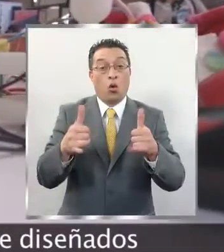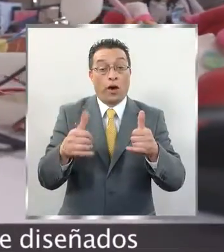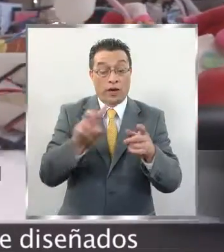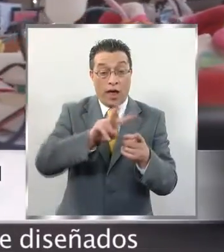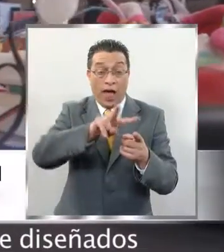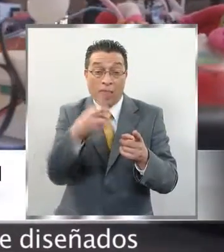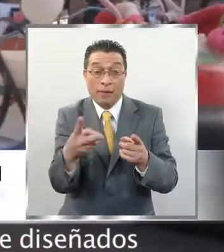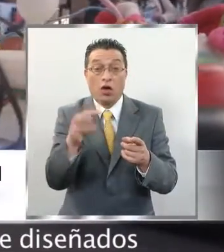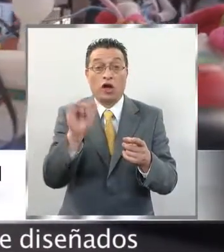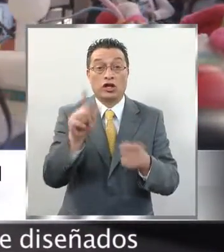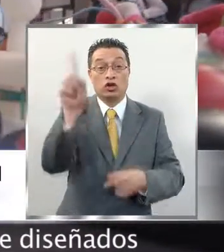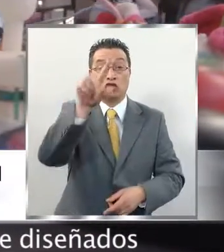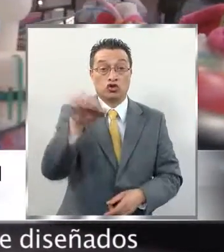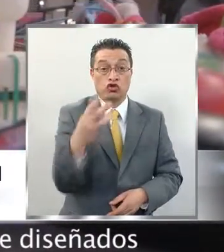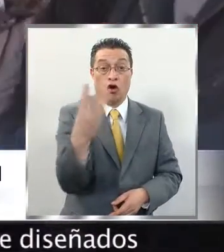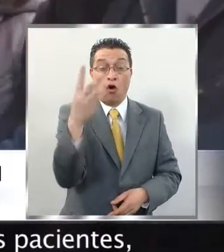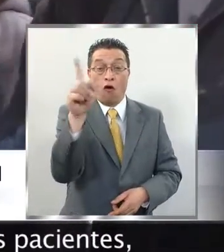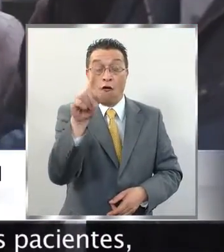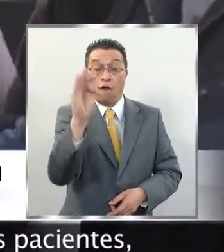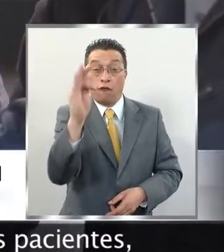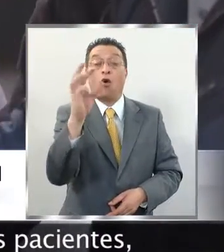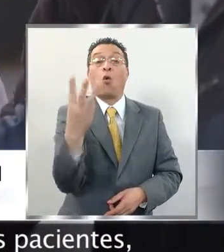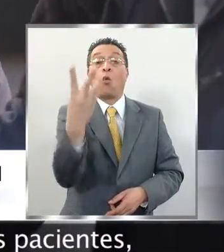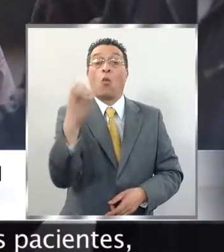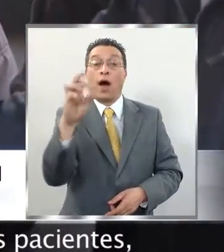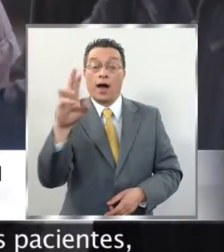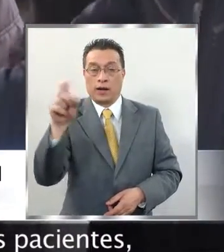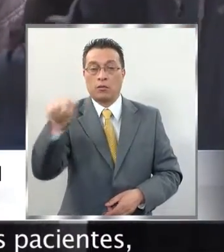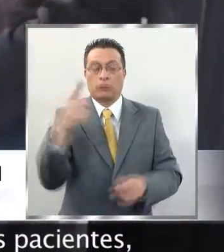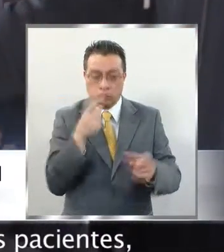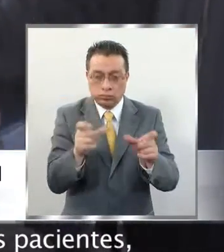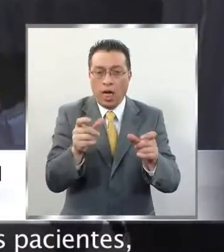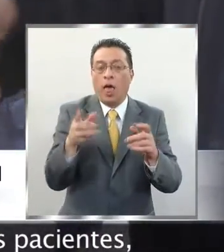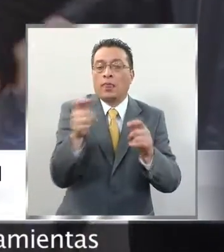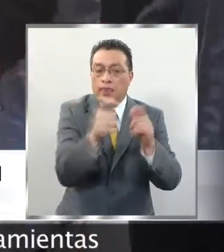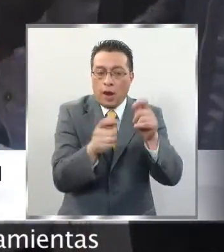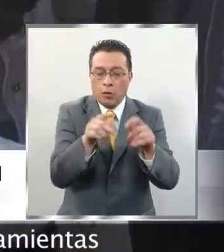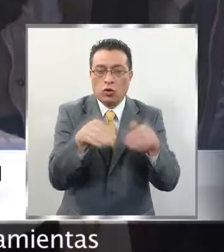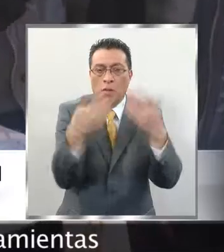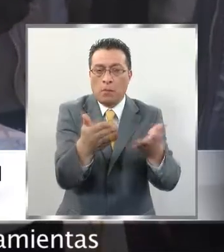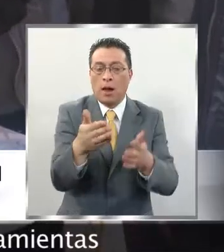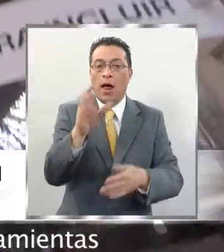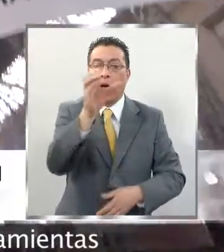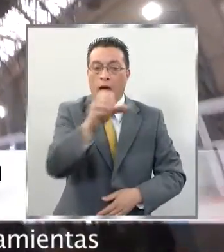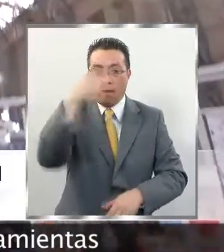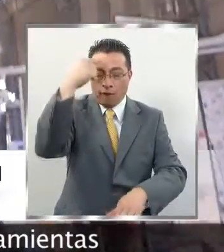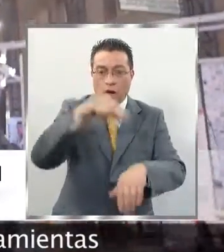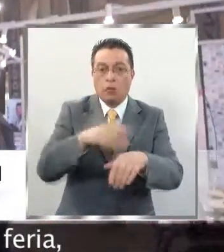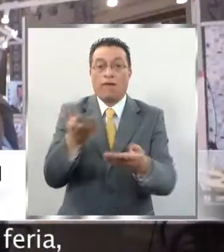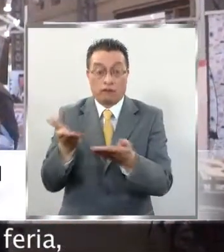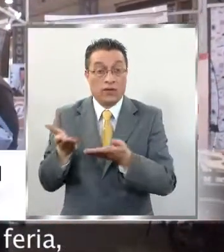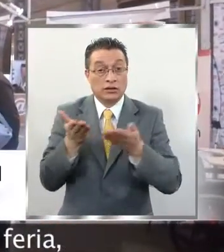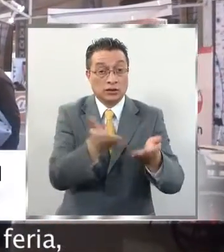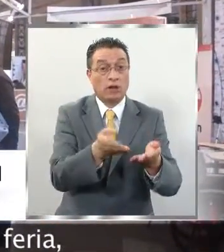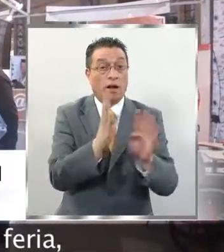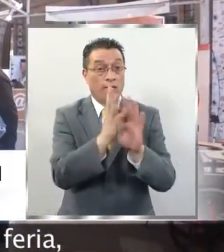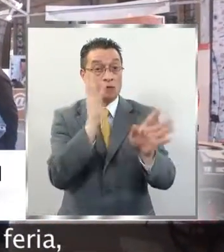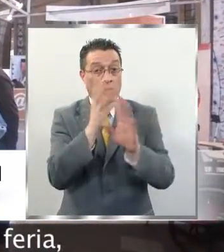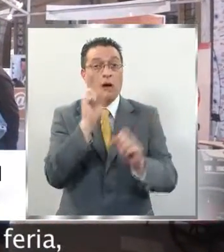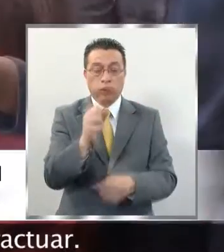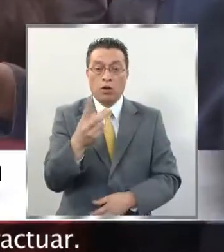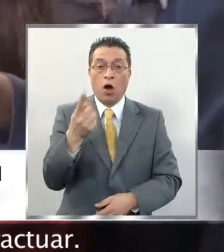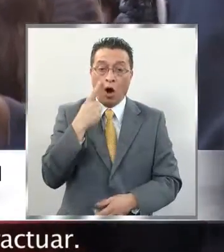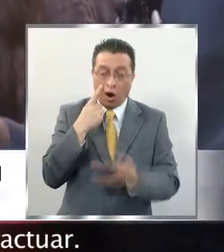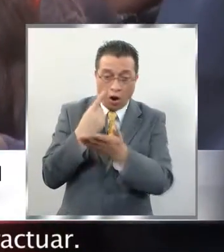Juguetes adaptados y software diseñados para el uso terapéutico de los pacientes fueron algunas de las herramientas que los visitantes de la